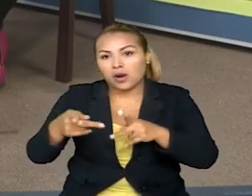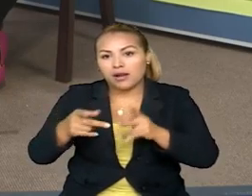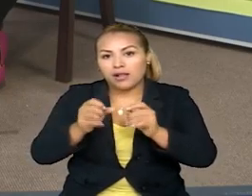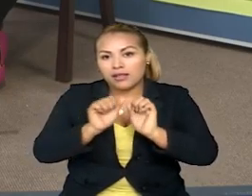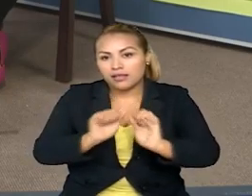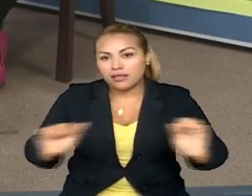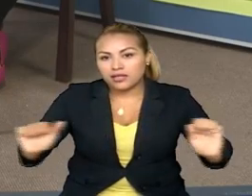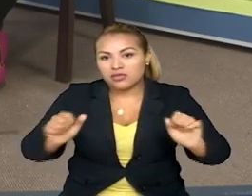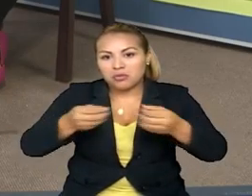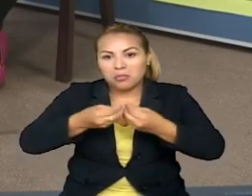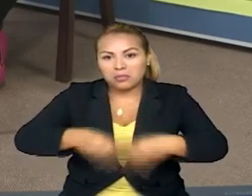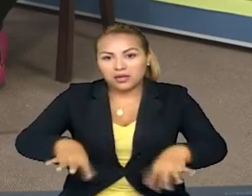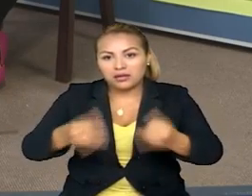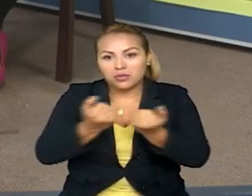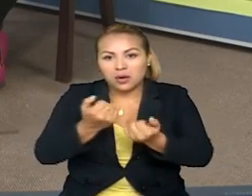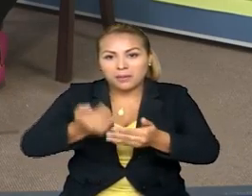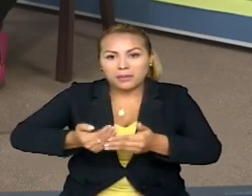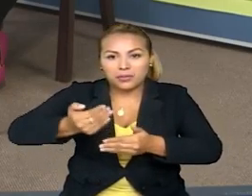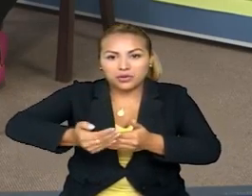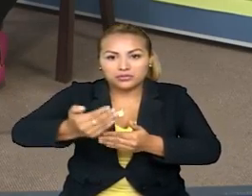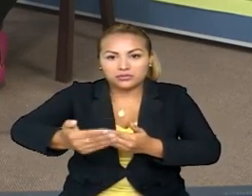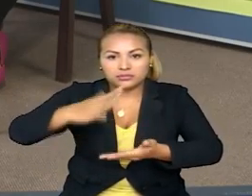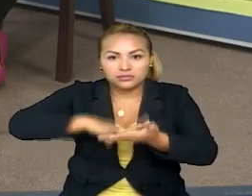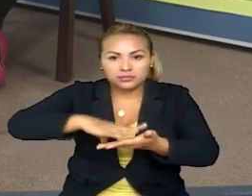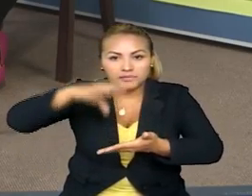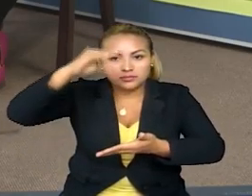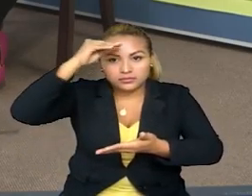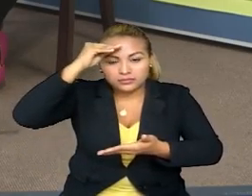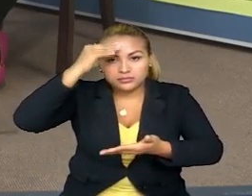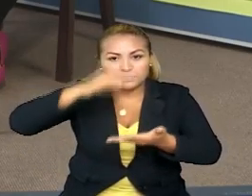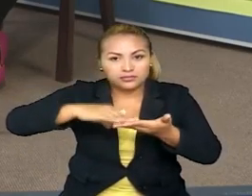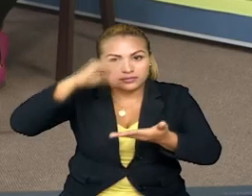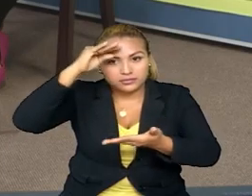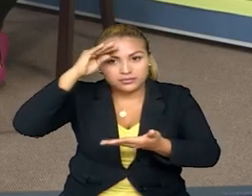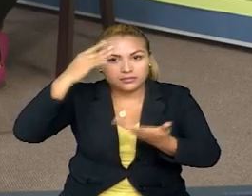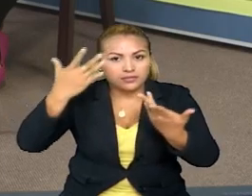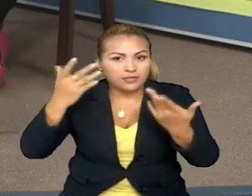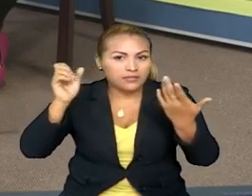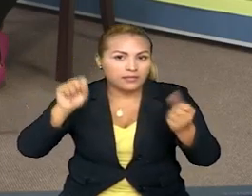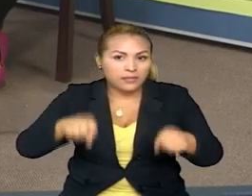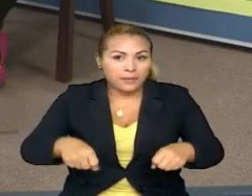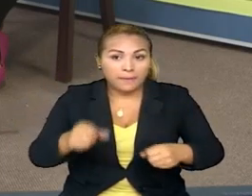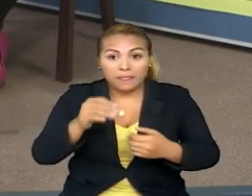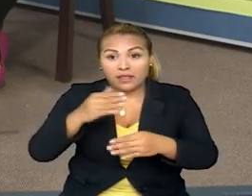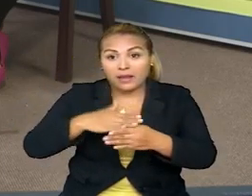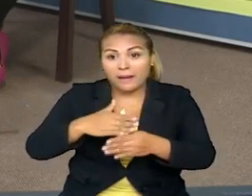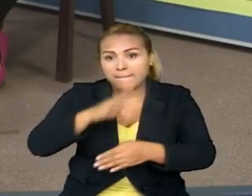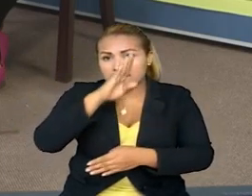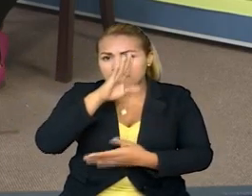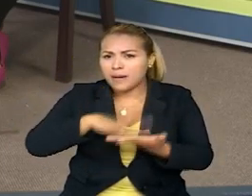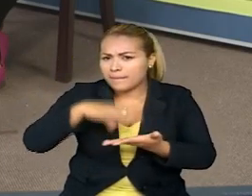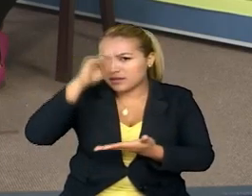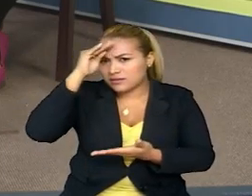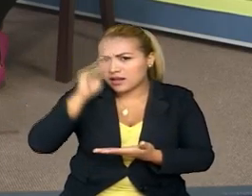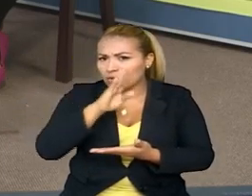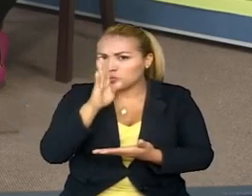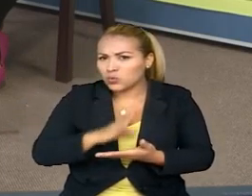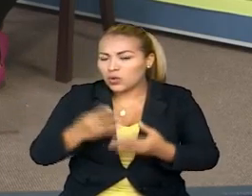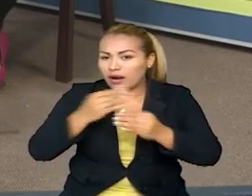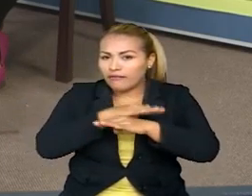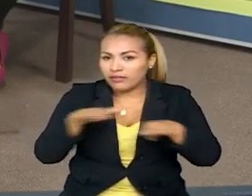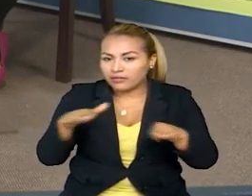el proceso de aprendizaje el proceso de aprendizaje aprendizaje que nunca se acaba esto con